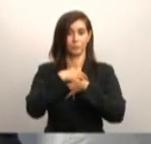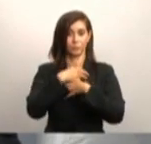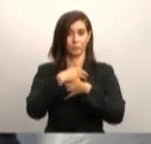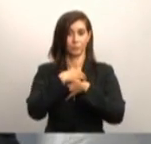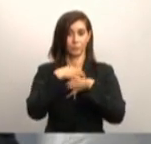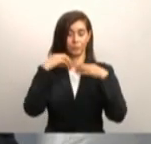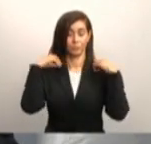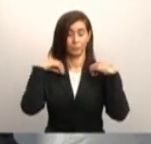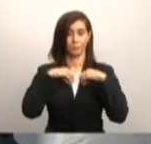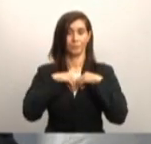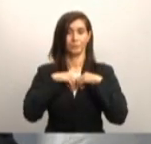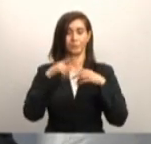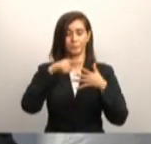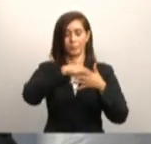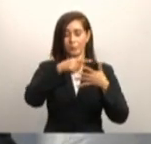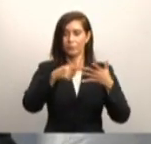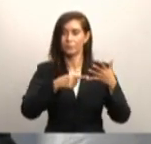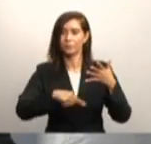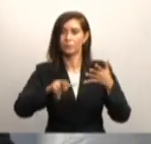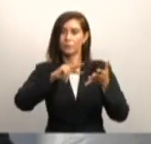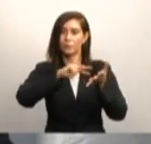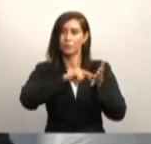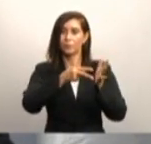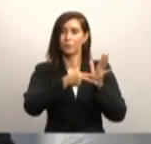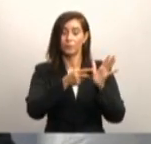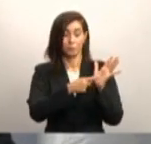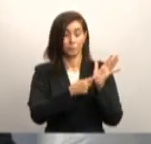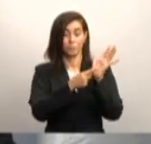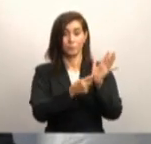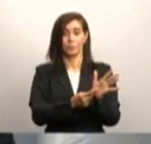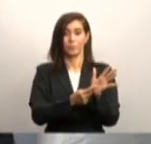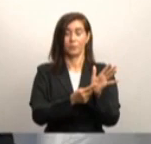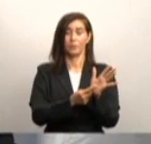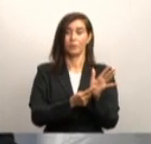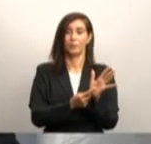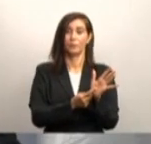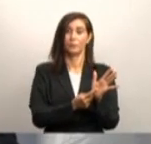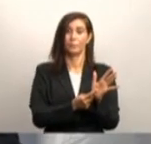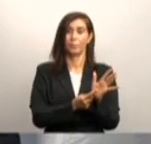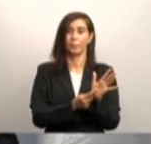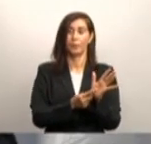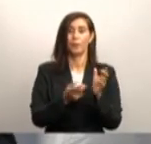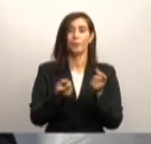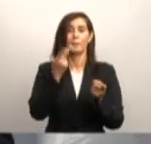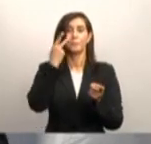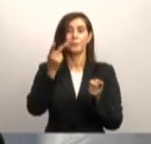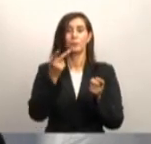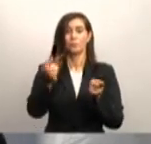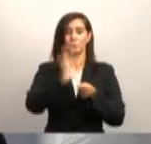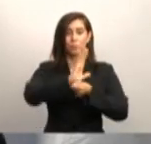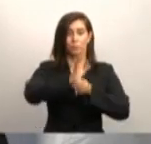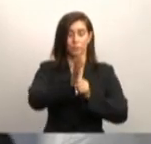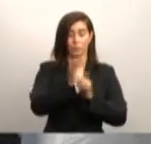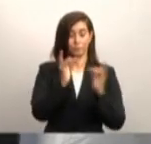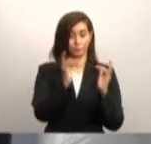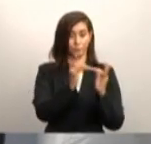que estos datos nos van dando, e igualmente la caída de la